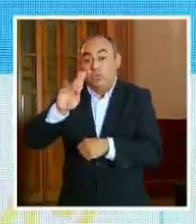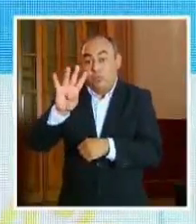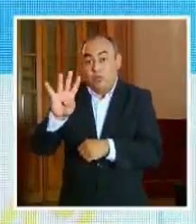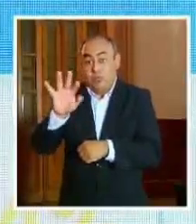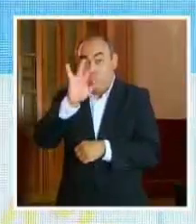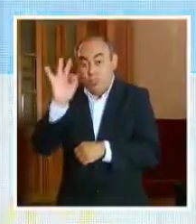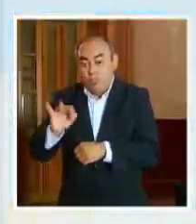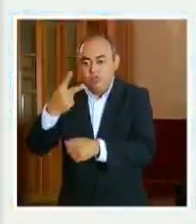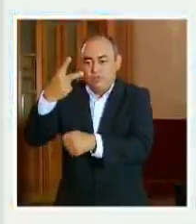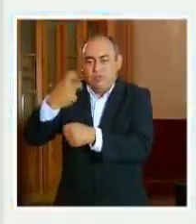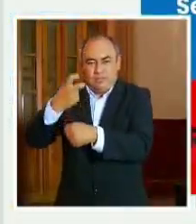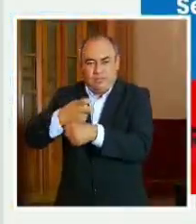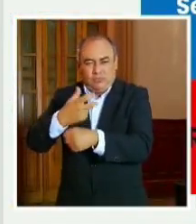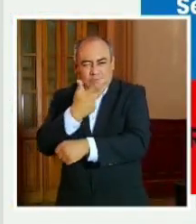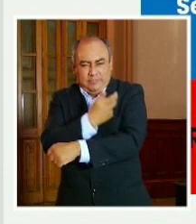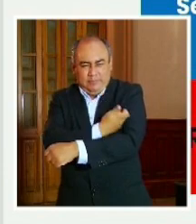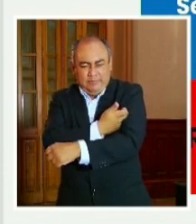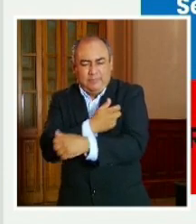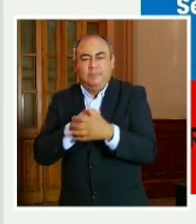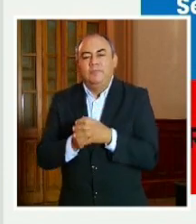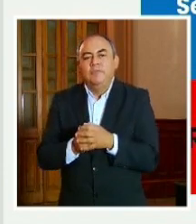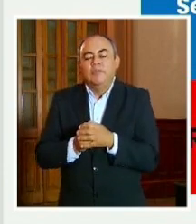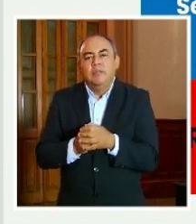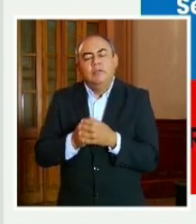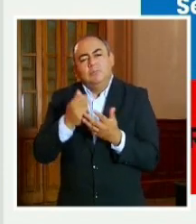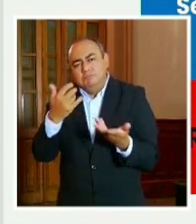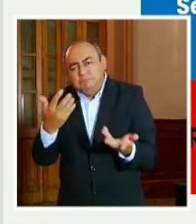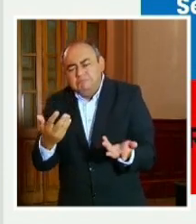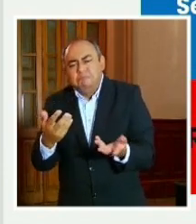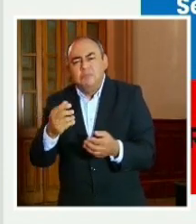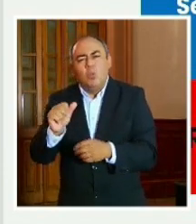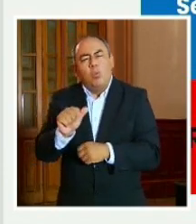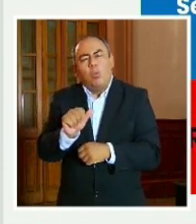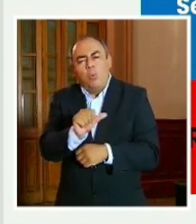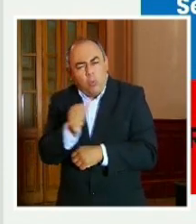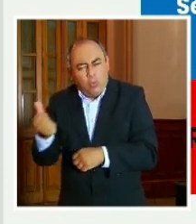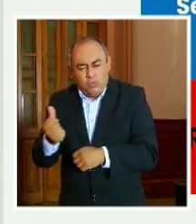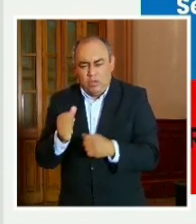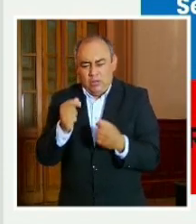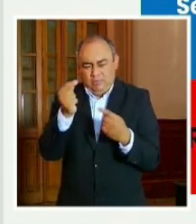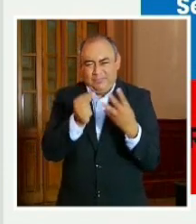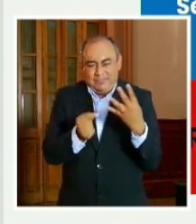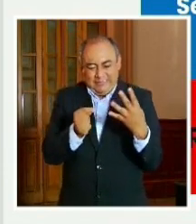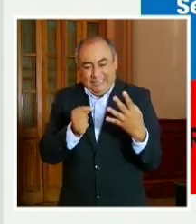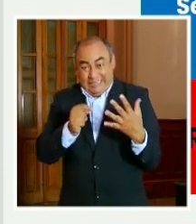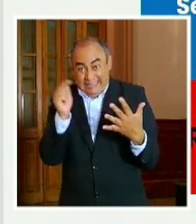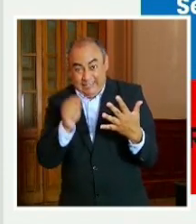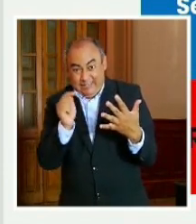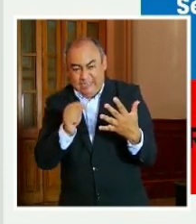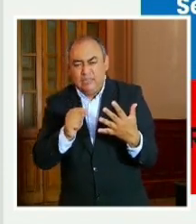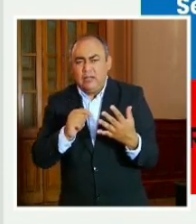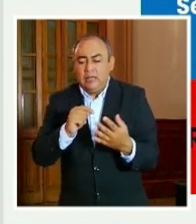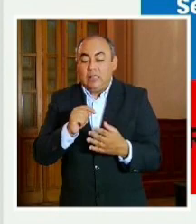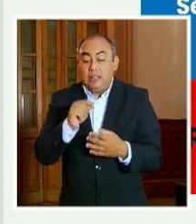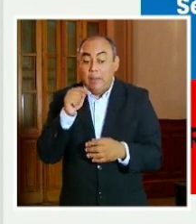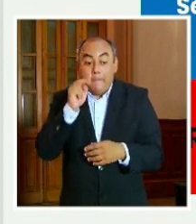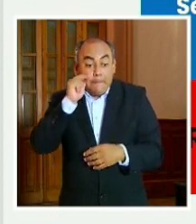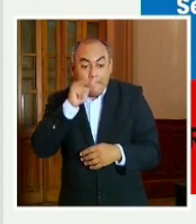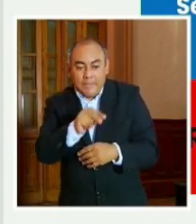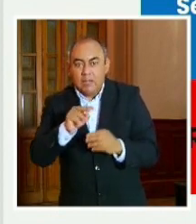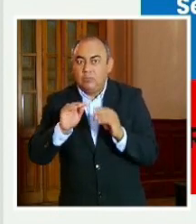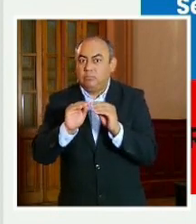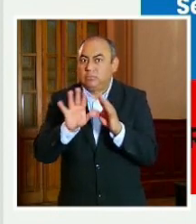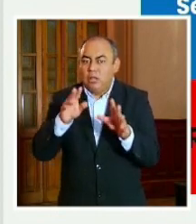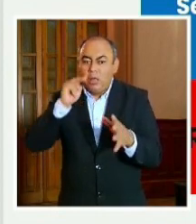cobertura de segundas dosis. Y bueno, otro de los indicadores que también avanza de